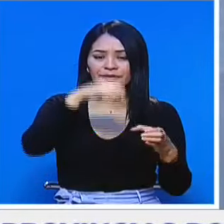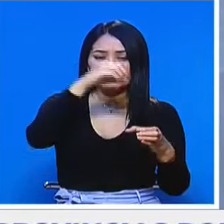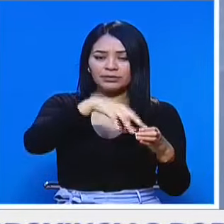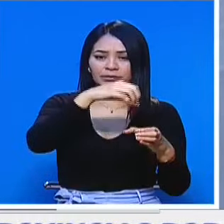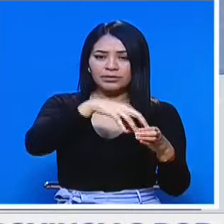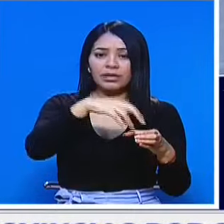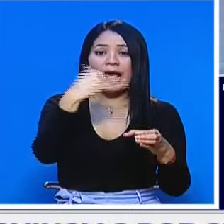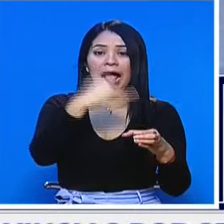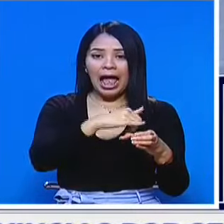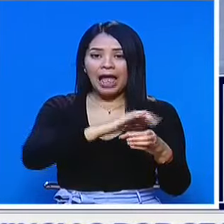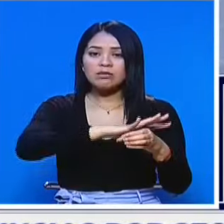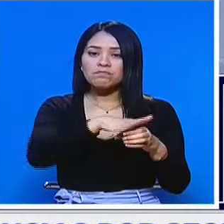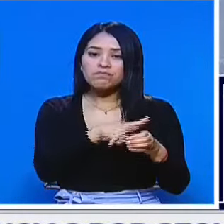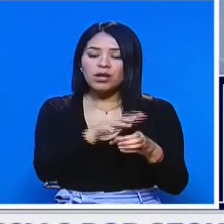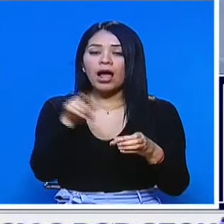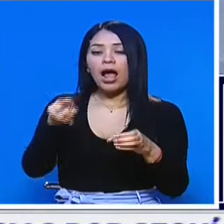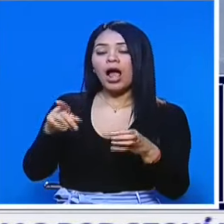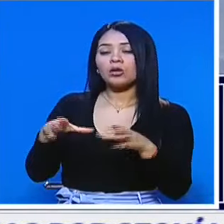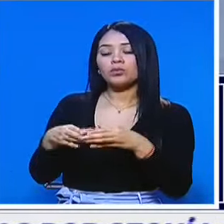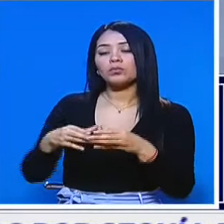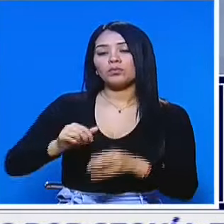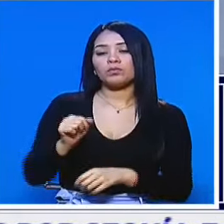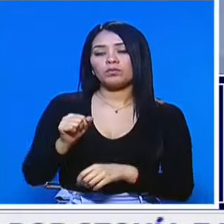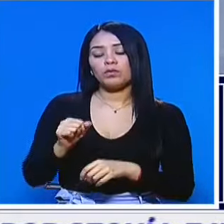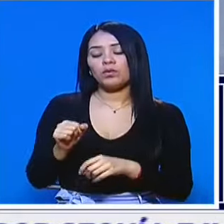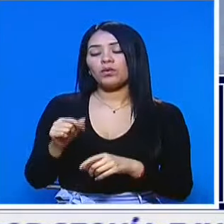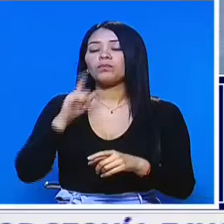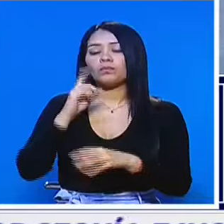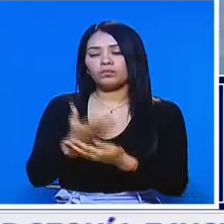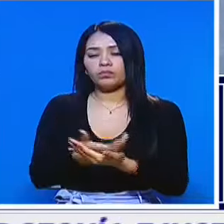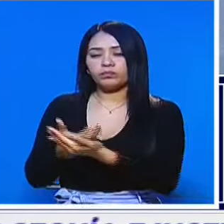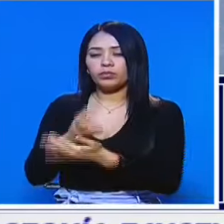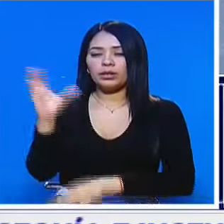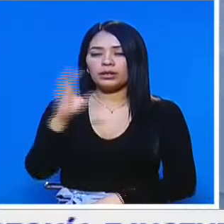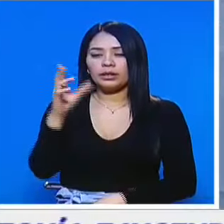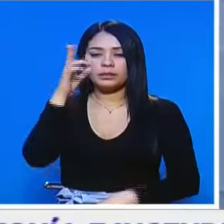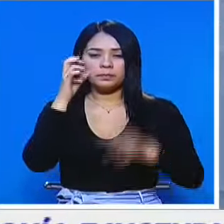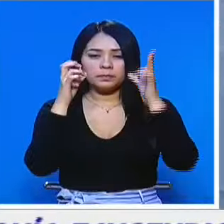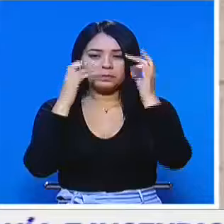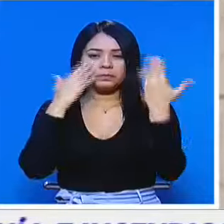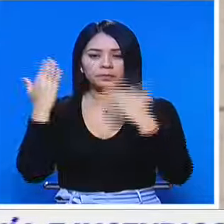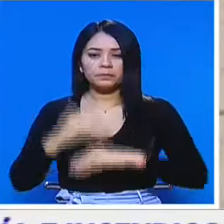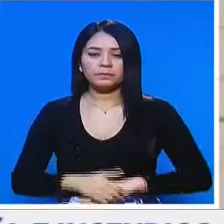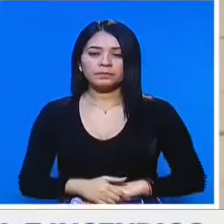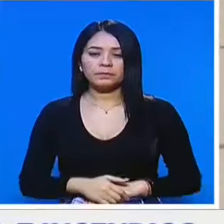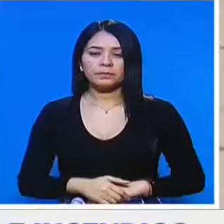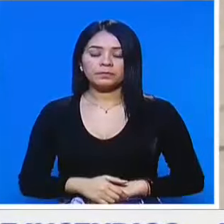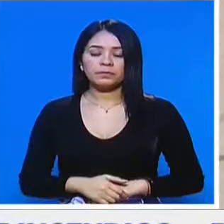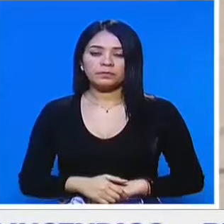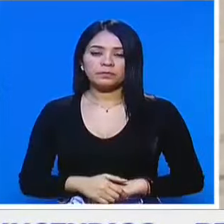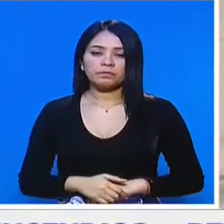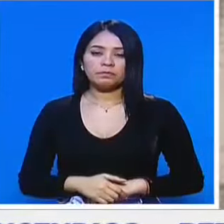hasta el Cuerpo de Bomberos de Caracas para conocer algunas recomendaciones, así que preste atención al siguiente material.